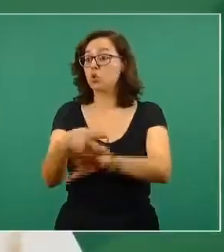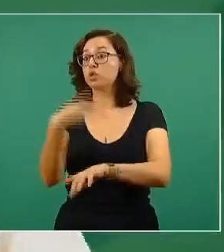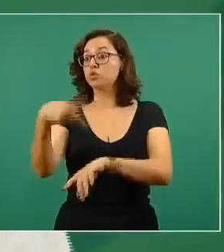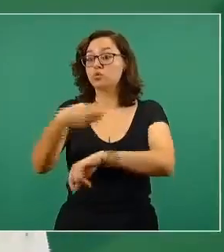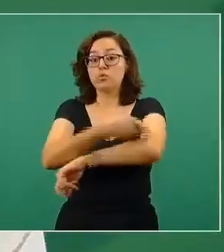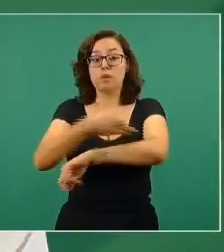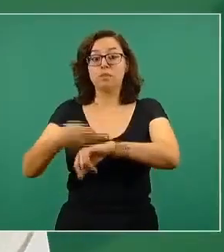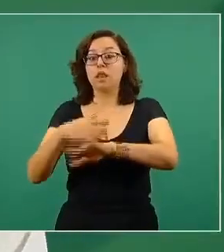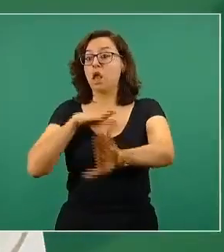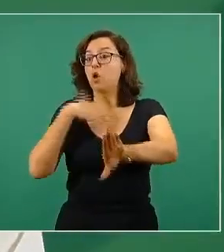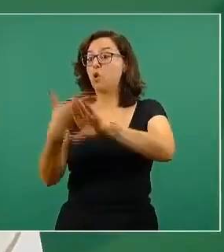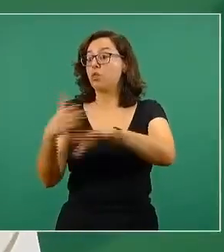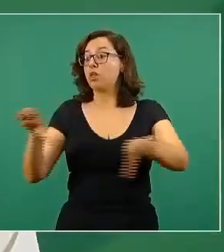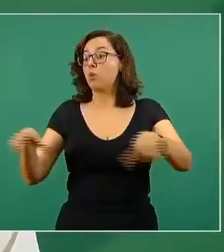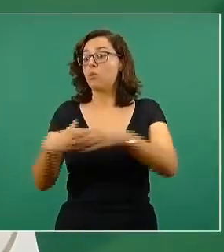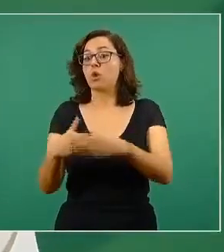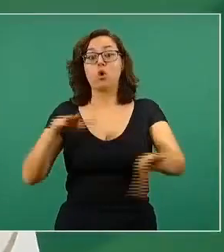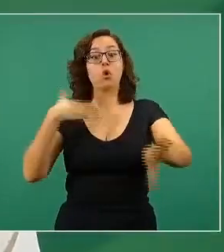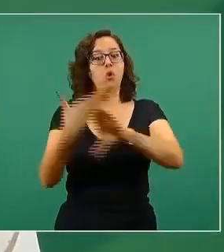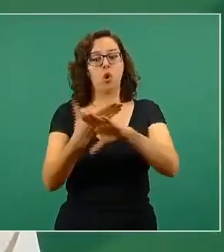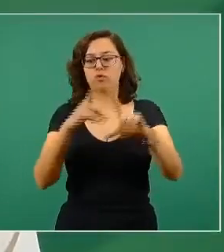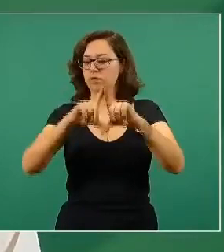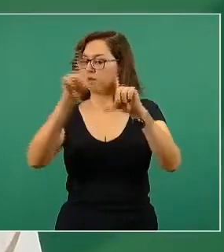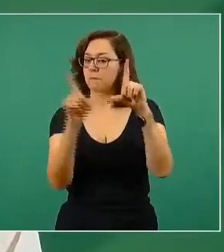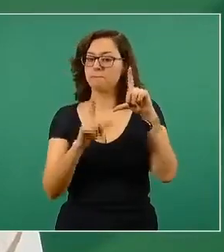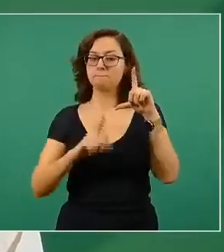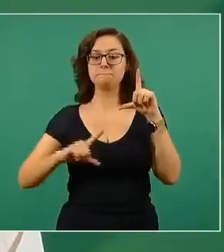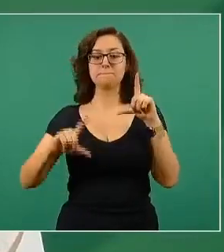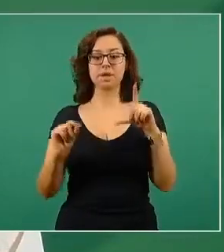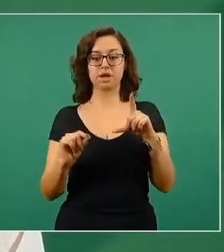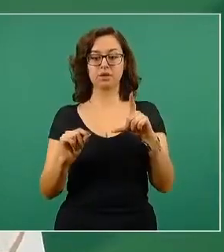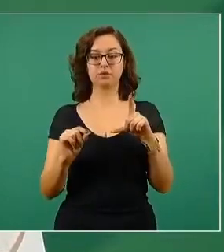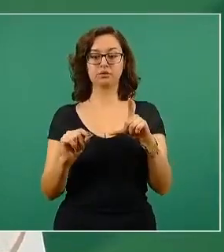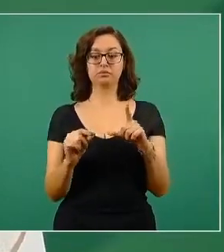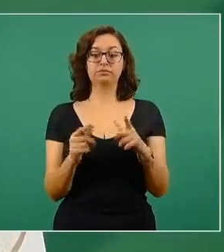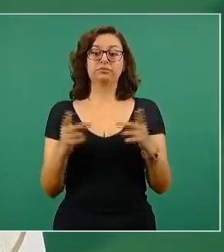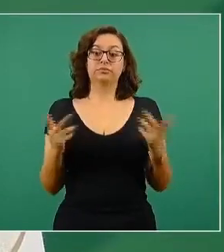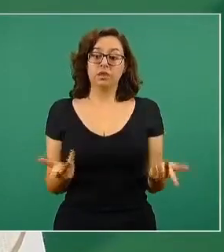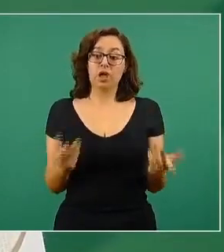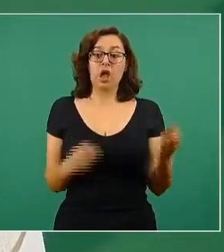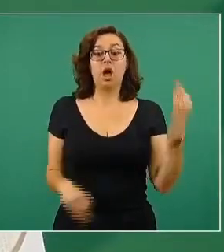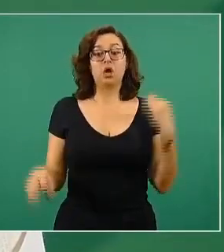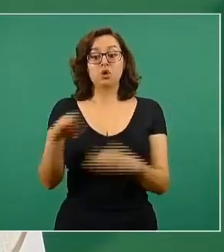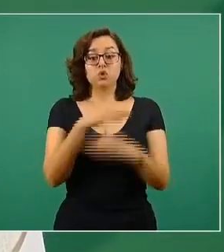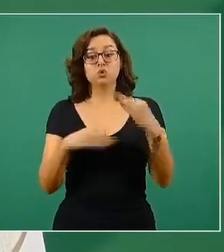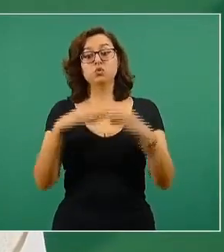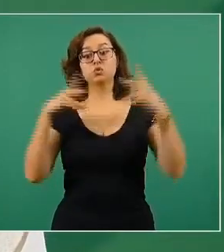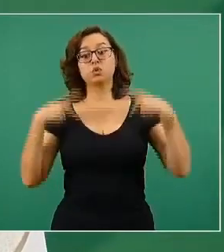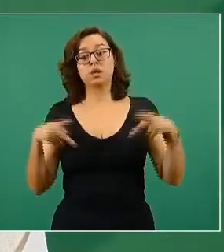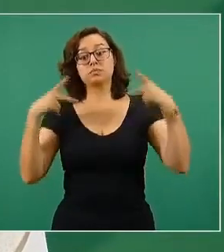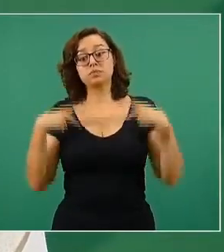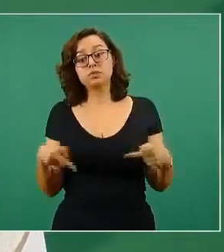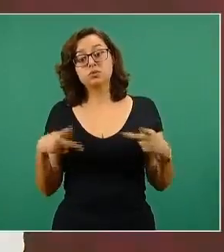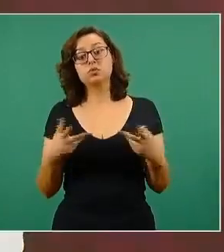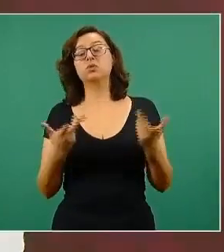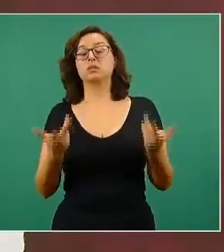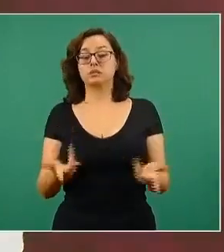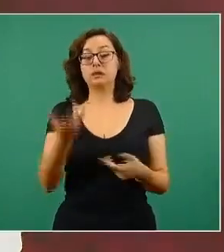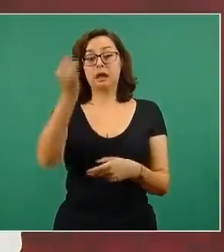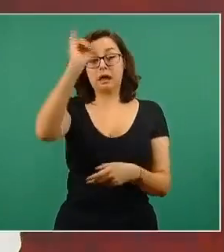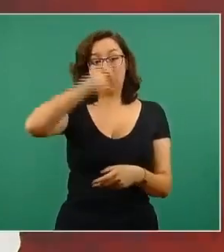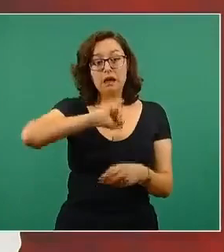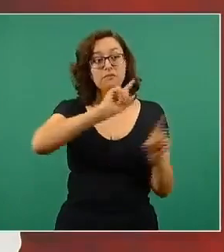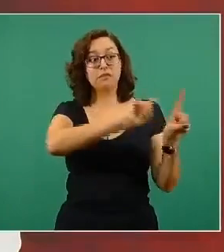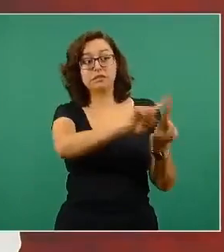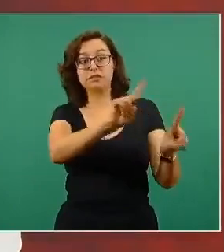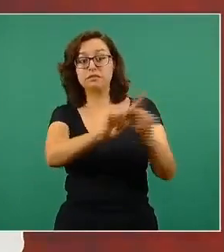a toda la población mexicana. El mensaje tanto obvio que le podemos dar a cualquier persona empleadora del sector público, del